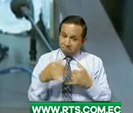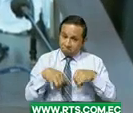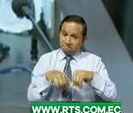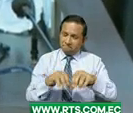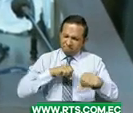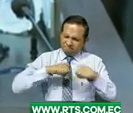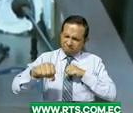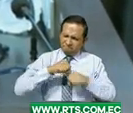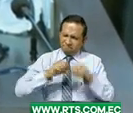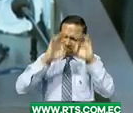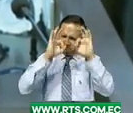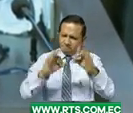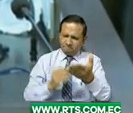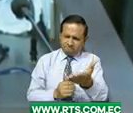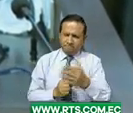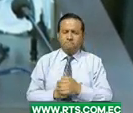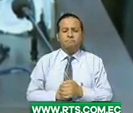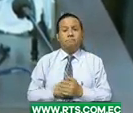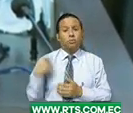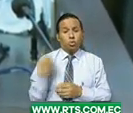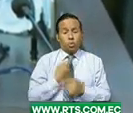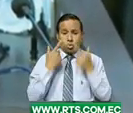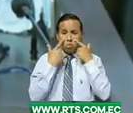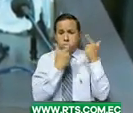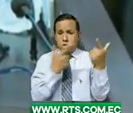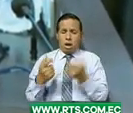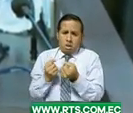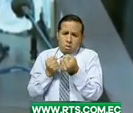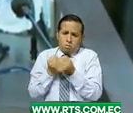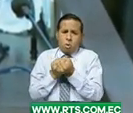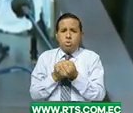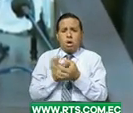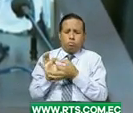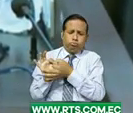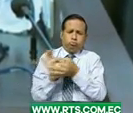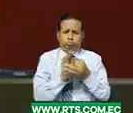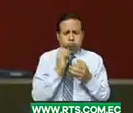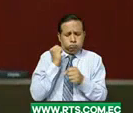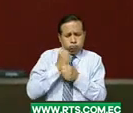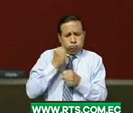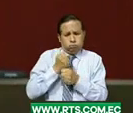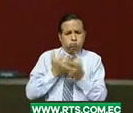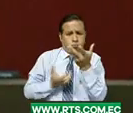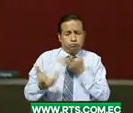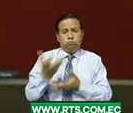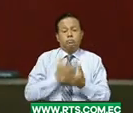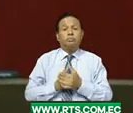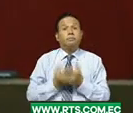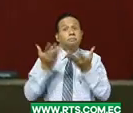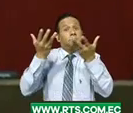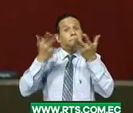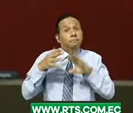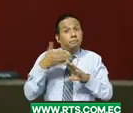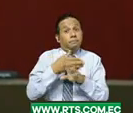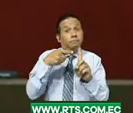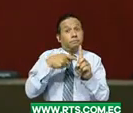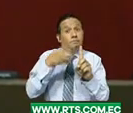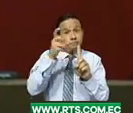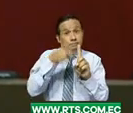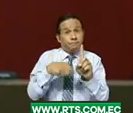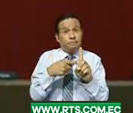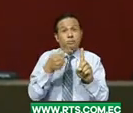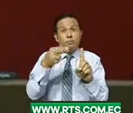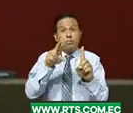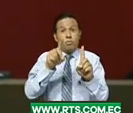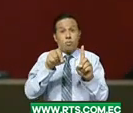Guarderas. Seguiremos vigilantes, fiscalizando y trabajando de manera transparente por Quito. Y al finalizar la posesión, Guarderas fue enfático